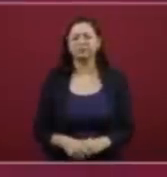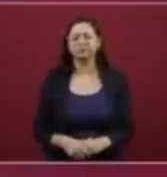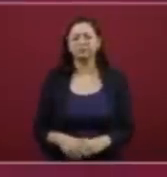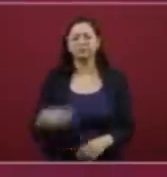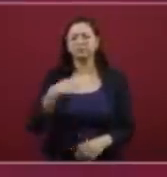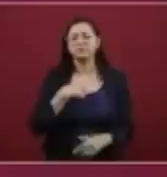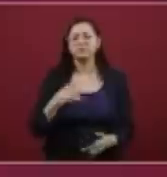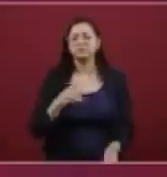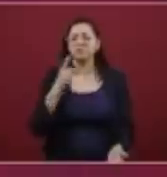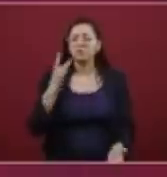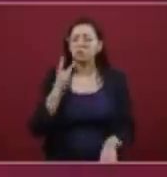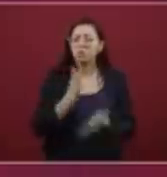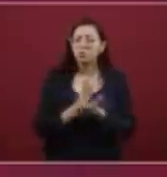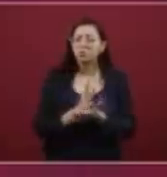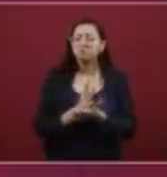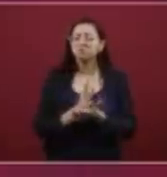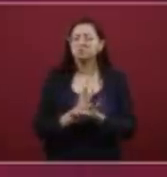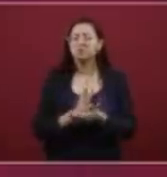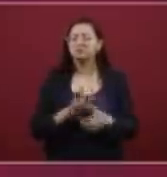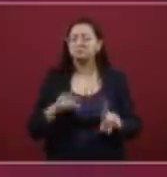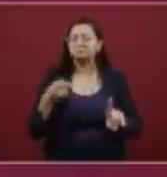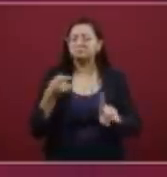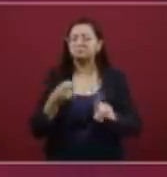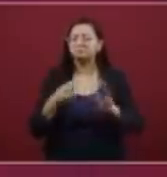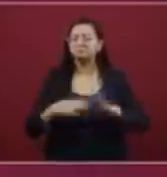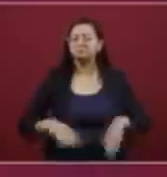subrayo que